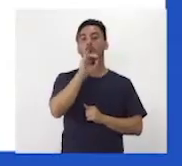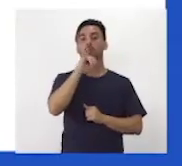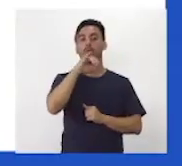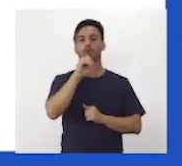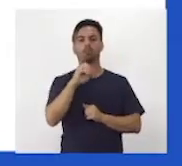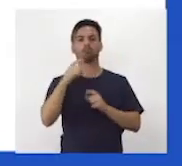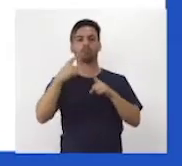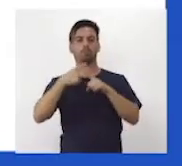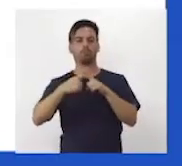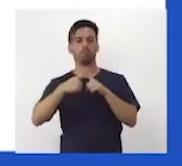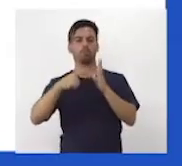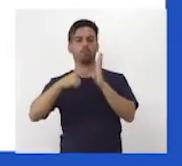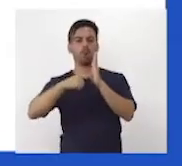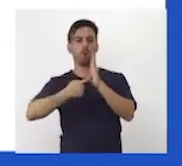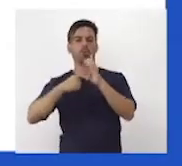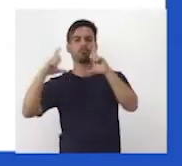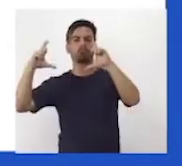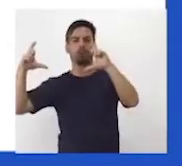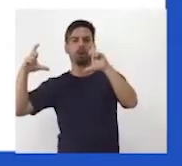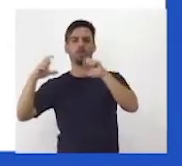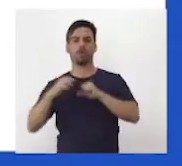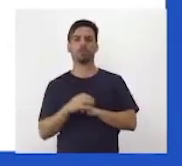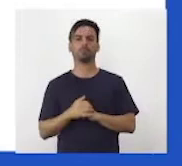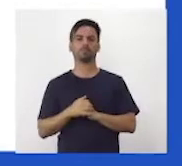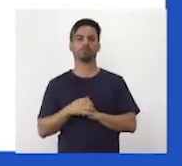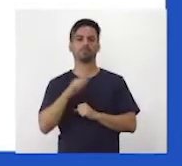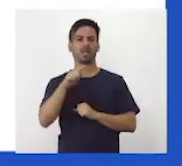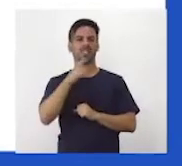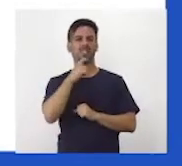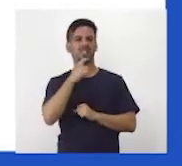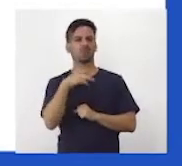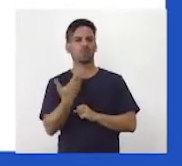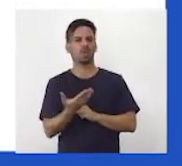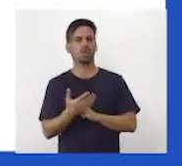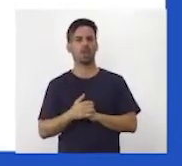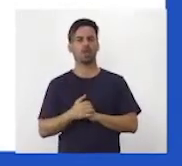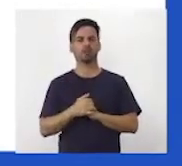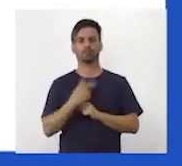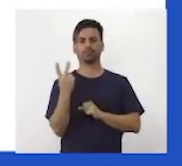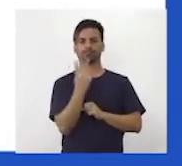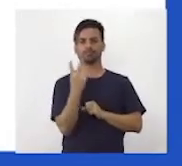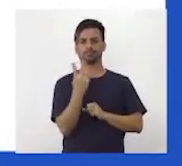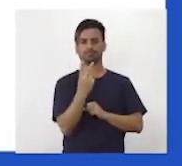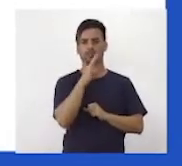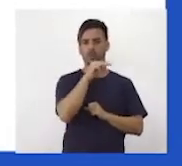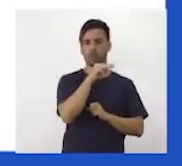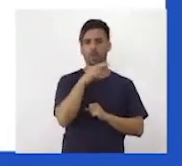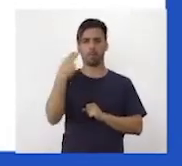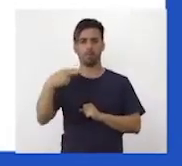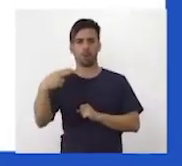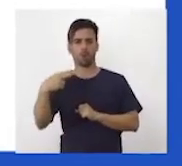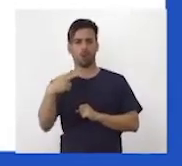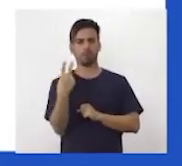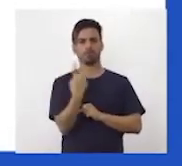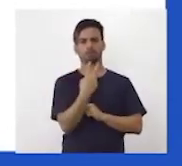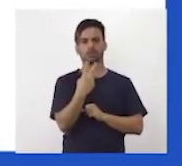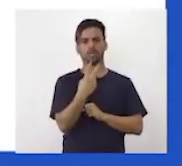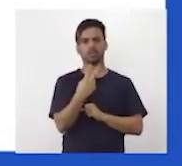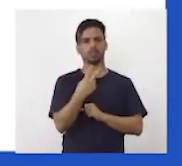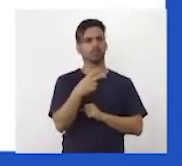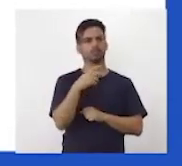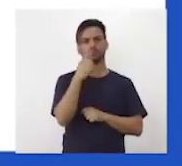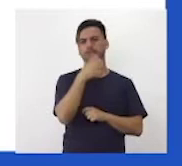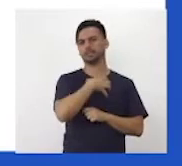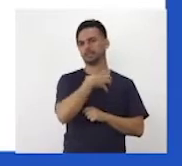un polinomio. ¿Dónde está la dificultad en este ejercicio? Que tanto el monomio como el polinomio